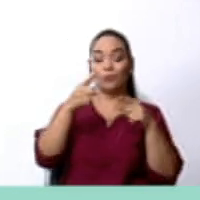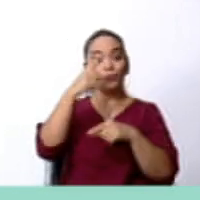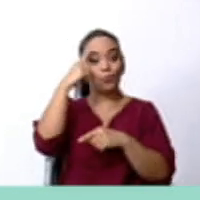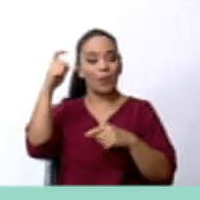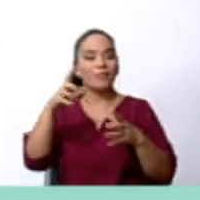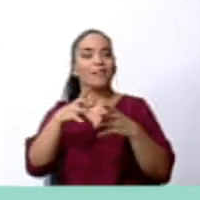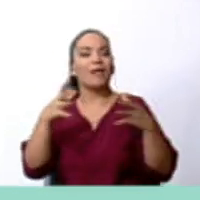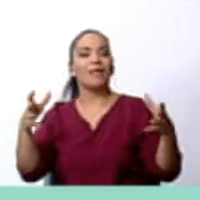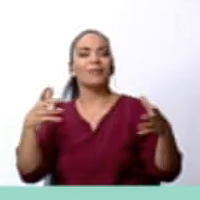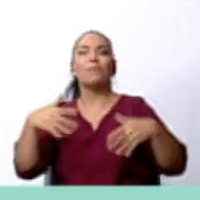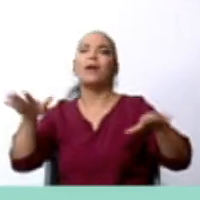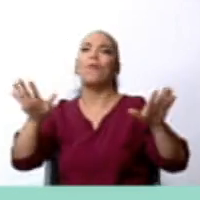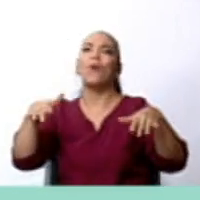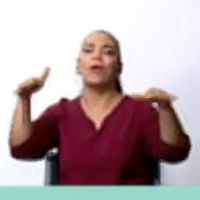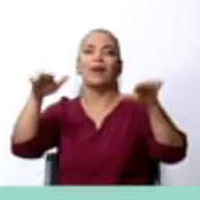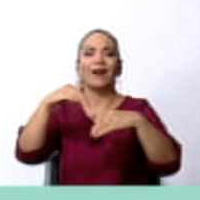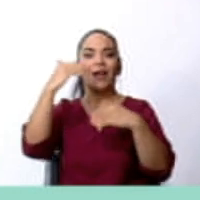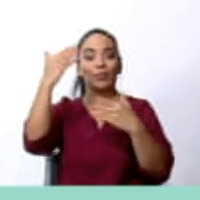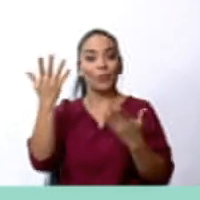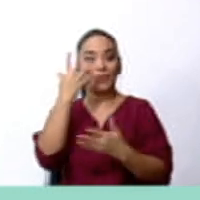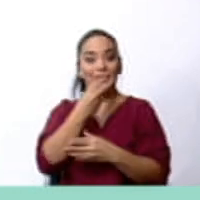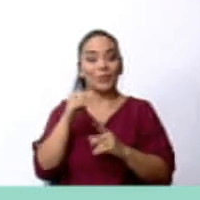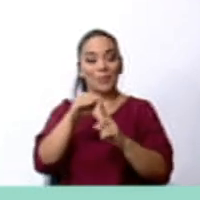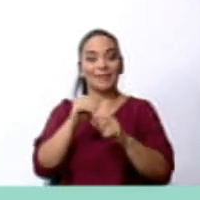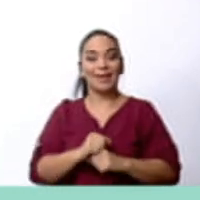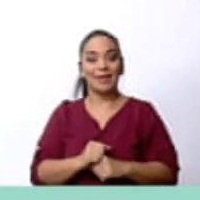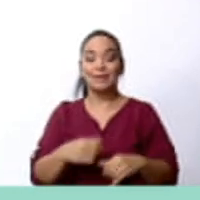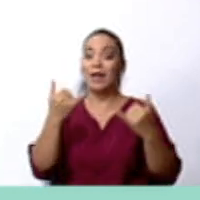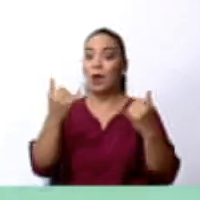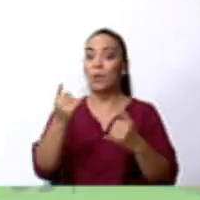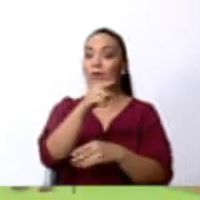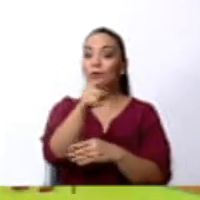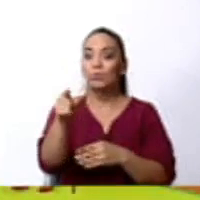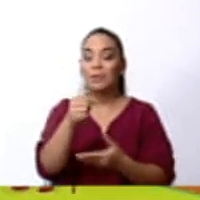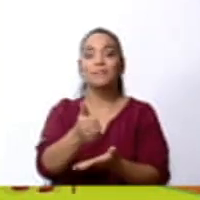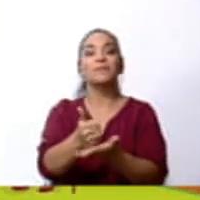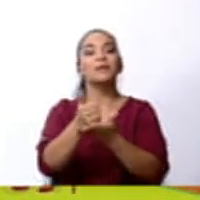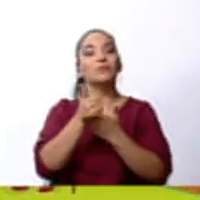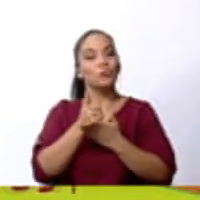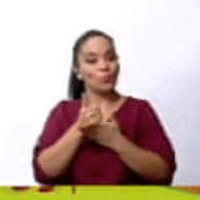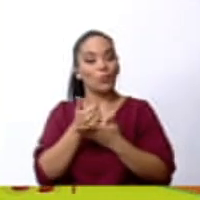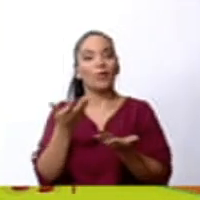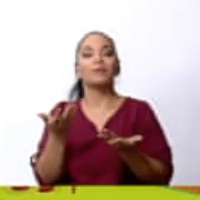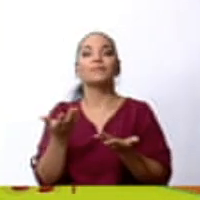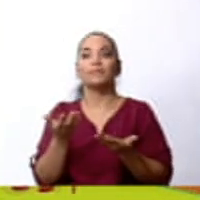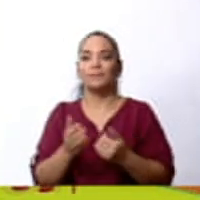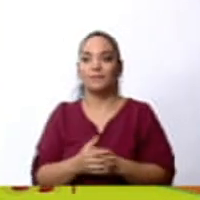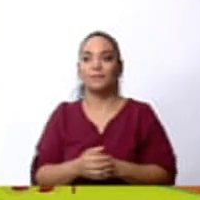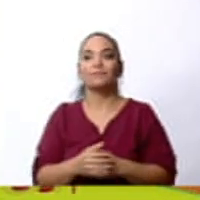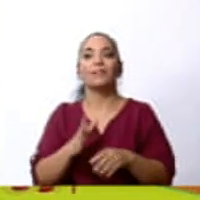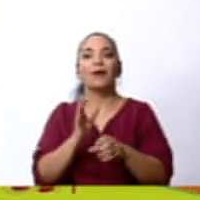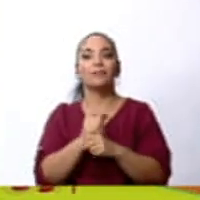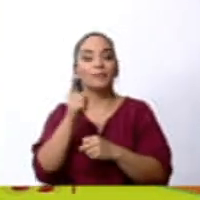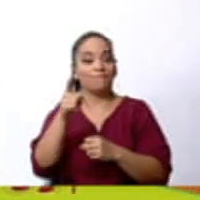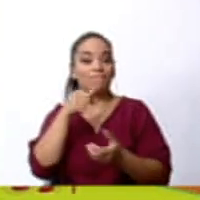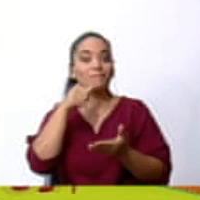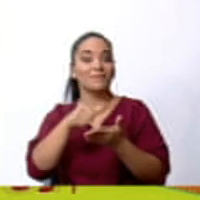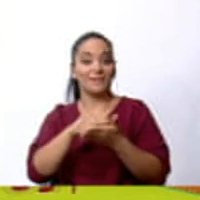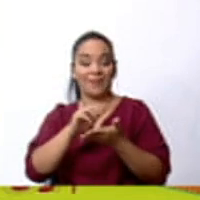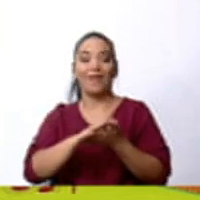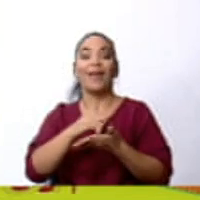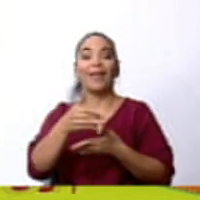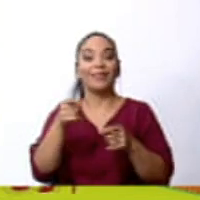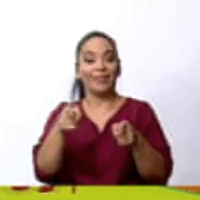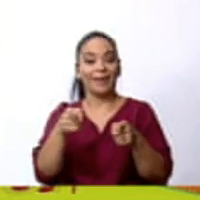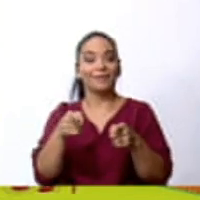alto. ¿Ven qué lindos esos mensajes? Ahora ustedes me pueden ayudar a hacer una tarjeta con